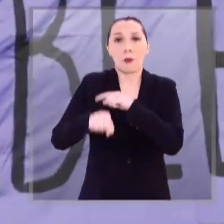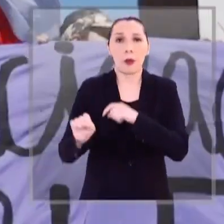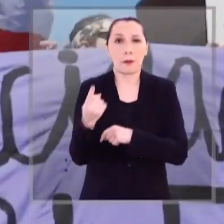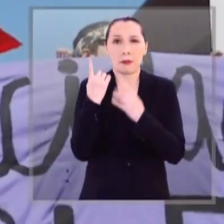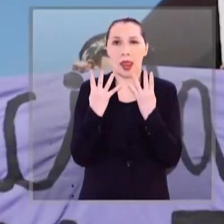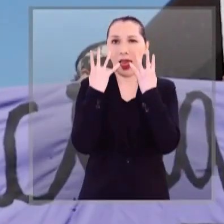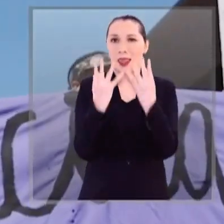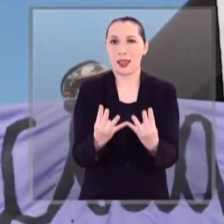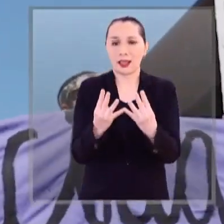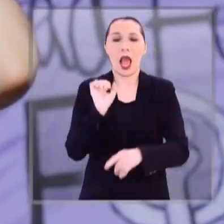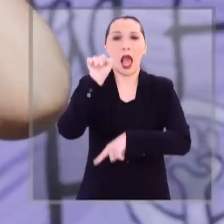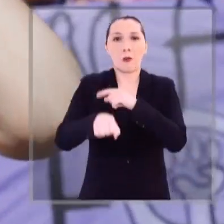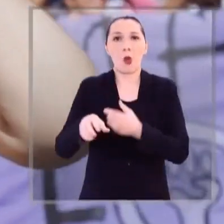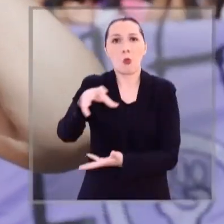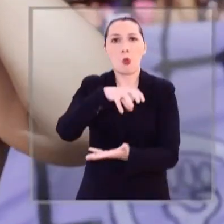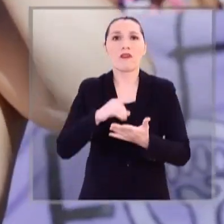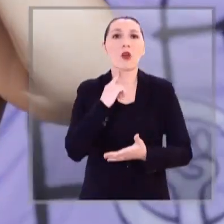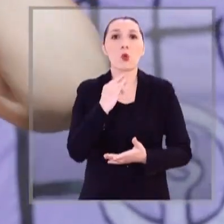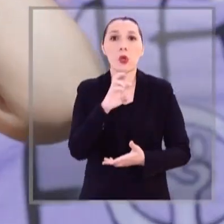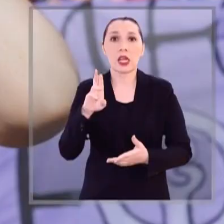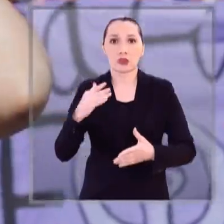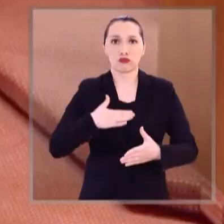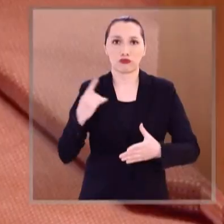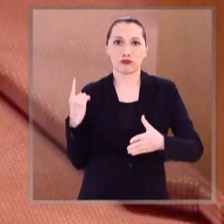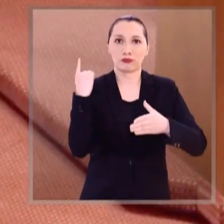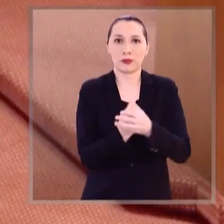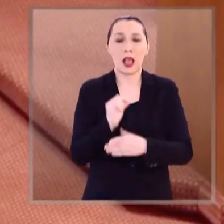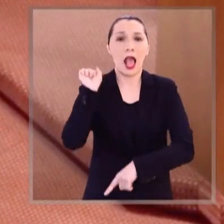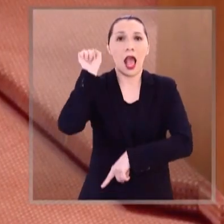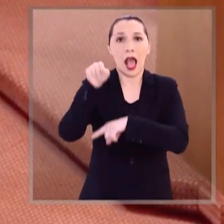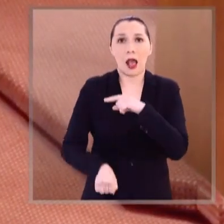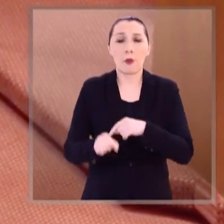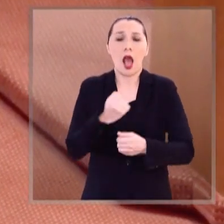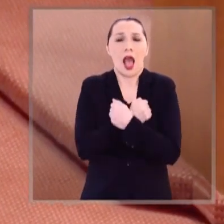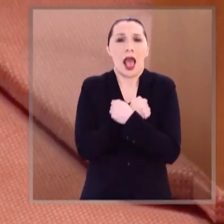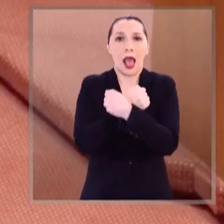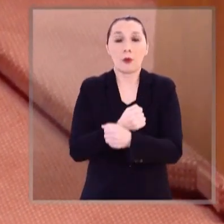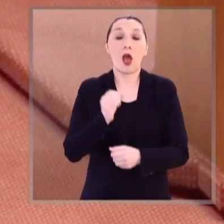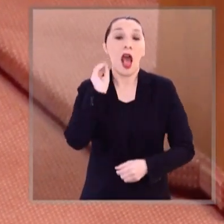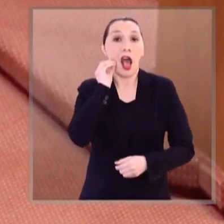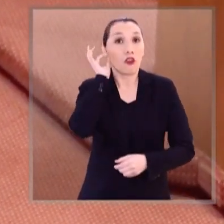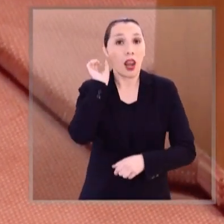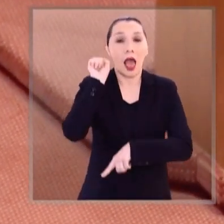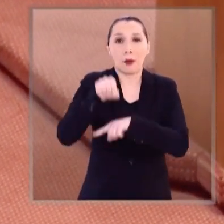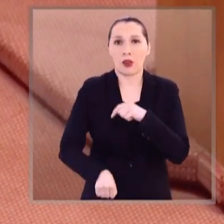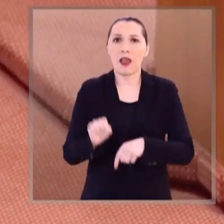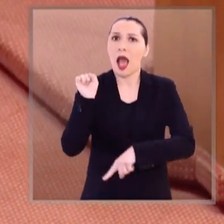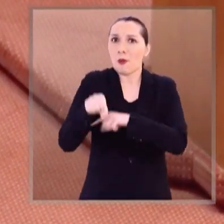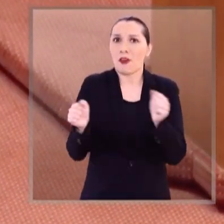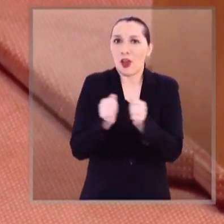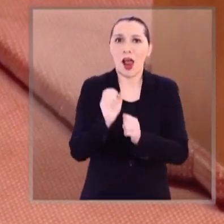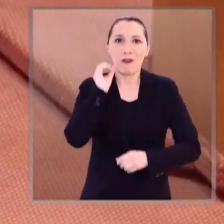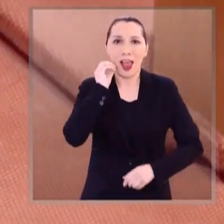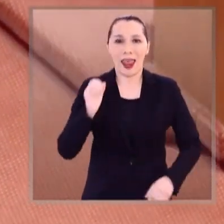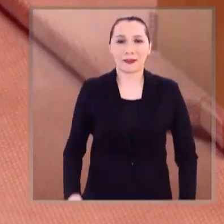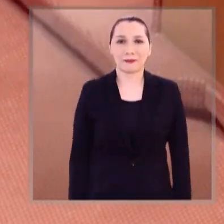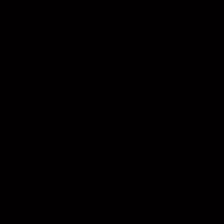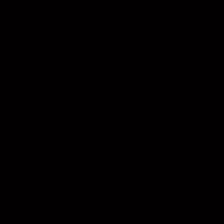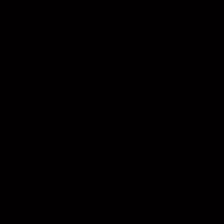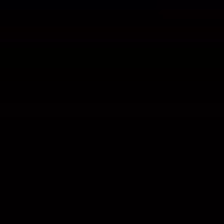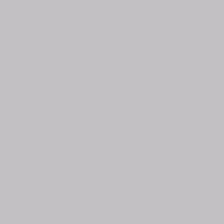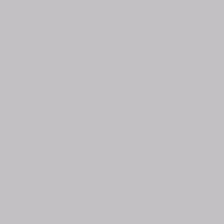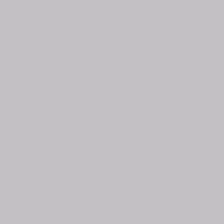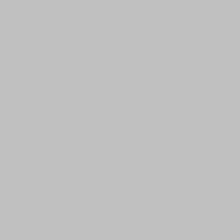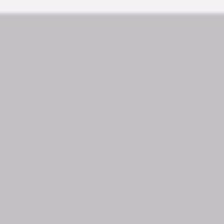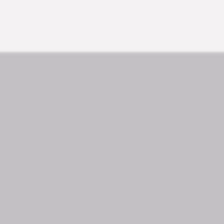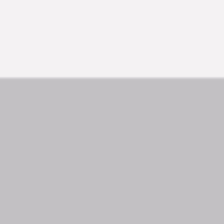Moneda. Apruebo por la primera línea. Apruebo por mi pueblo queer al que pertenezco. Apruebo por amor. La abuela aprueba.